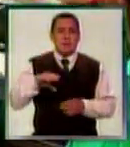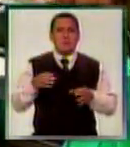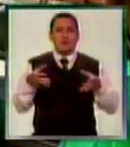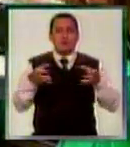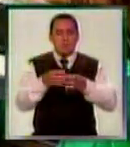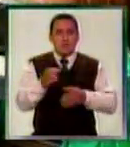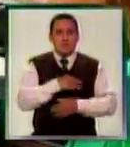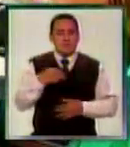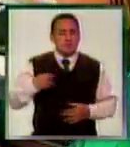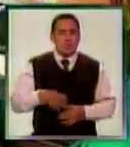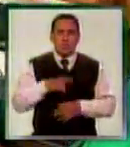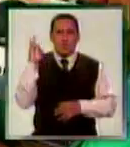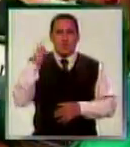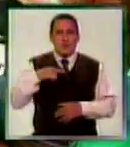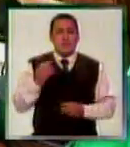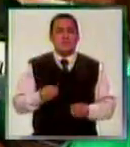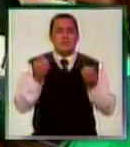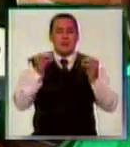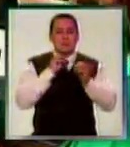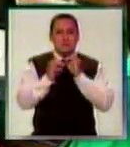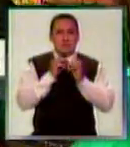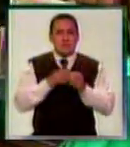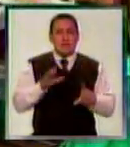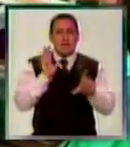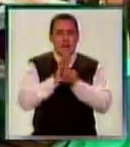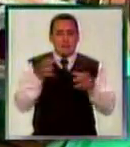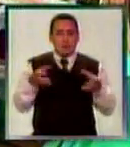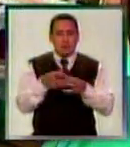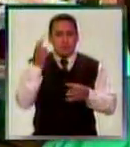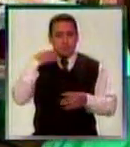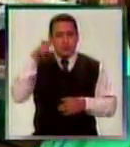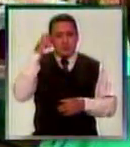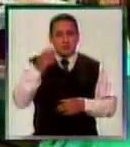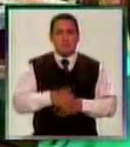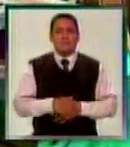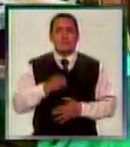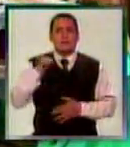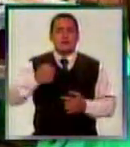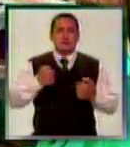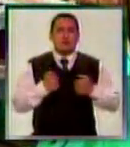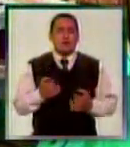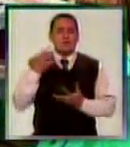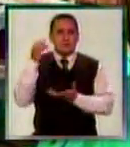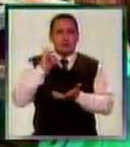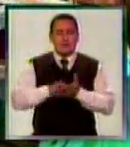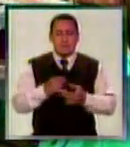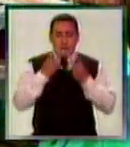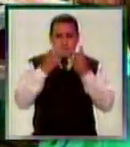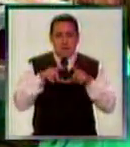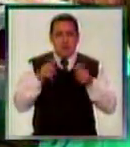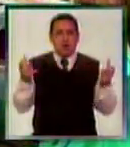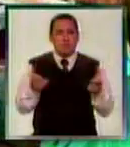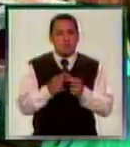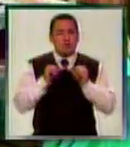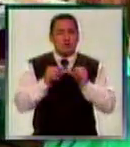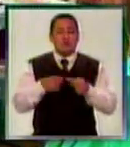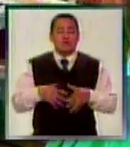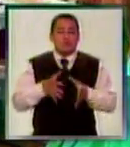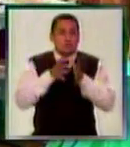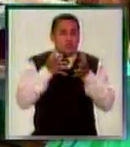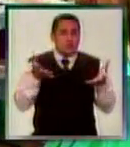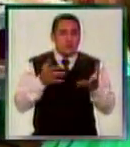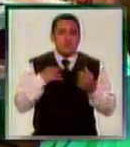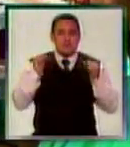con carácter de urgencia para que pueda modificarse la ley de partidos políticos. Sí, yo espero que se pueda ver en la comisión permanente. Yo no sé si ya